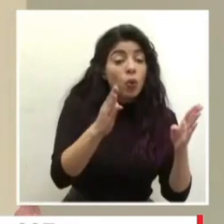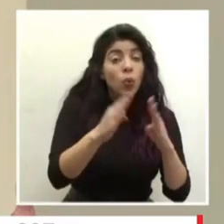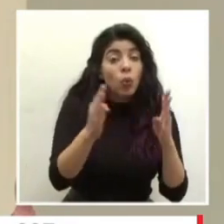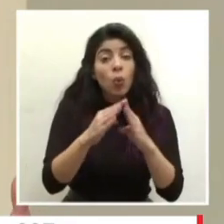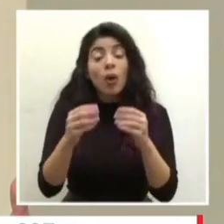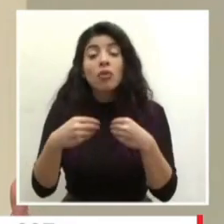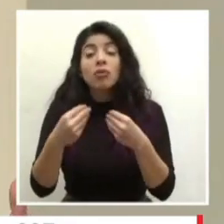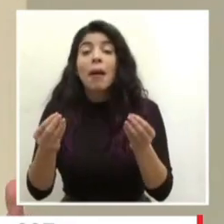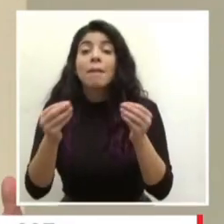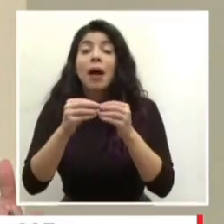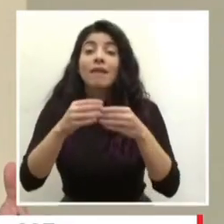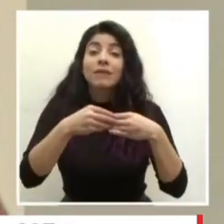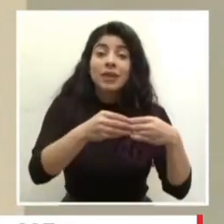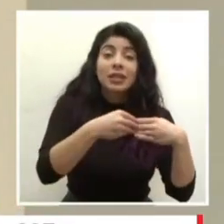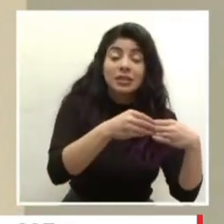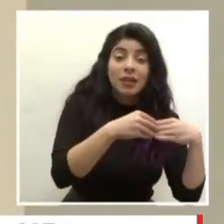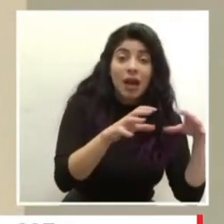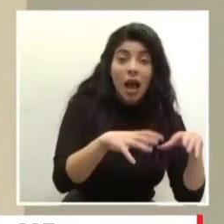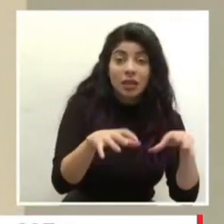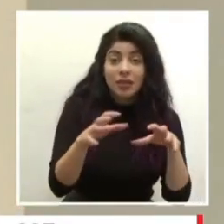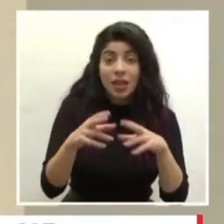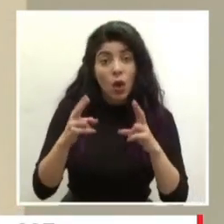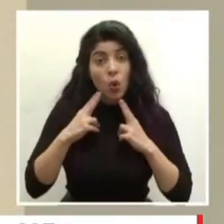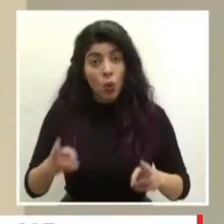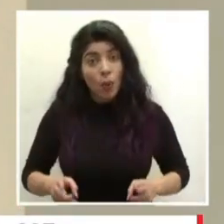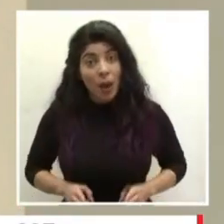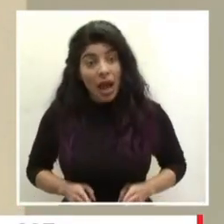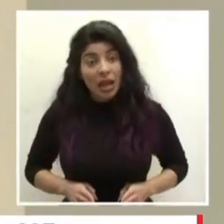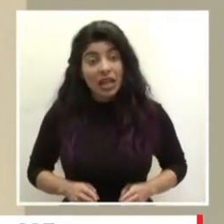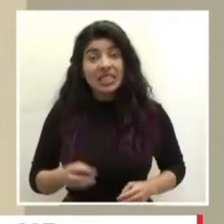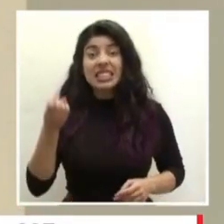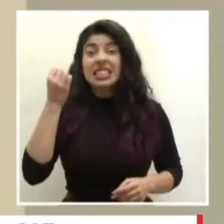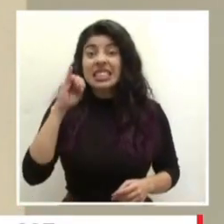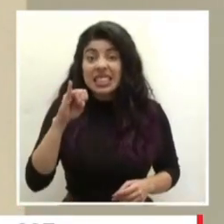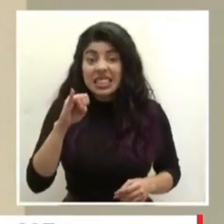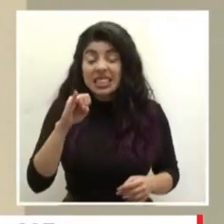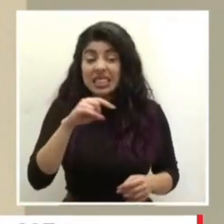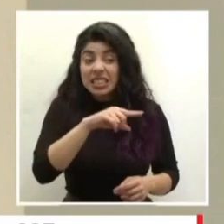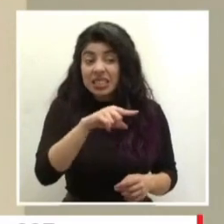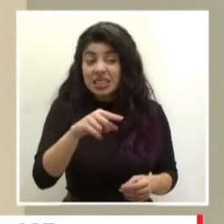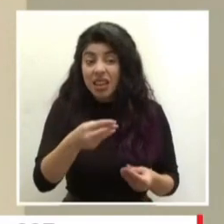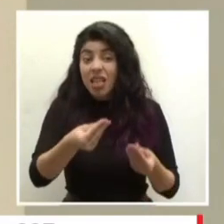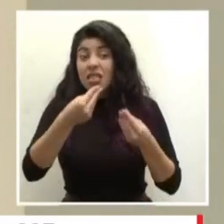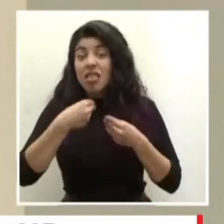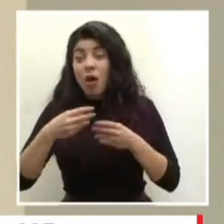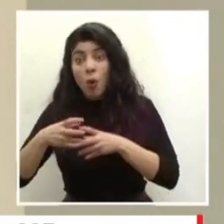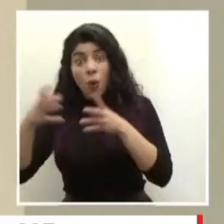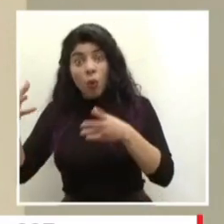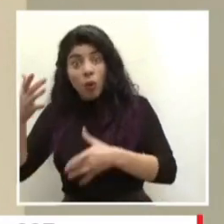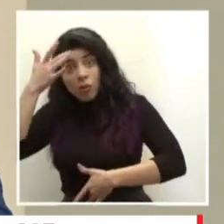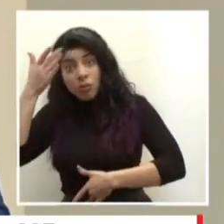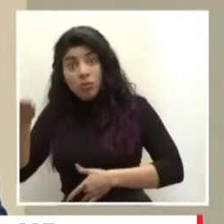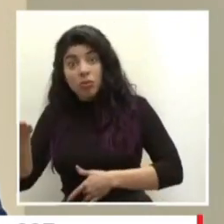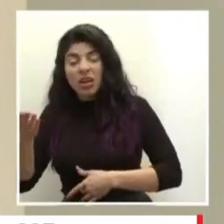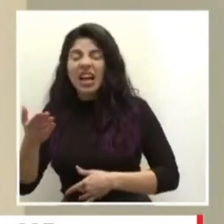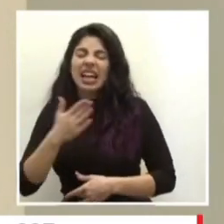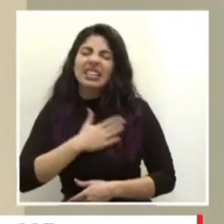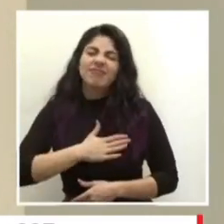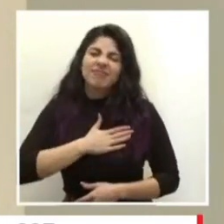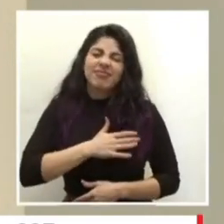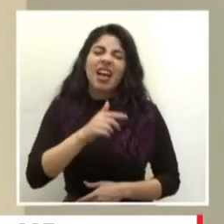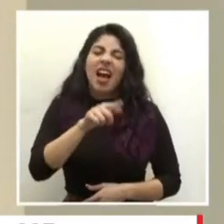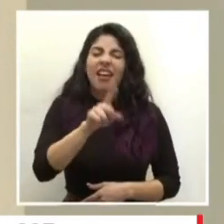oxígeno a las actividades humanas, conlleva un aumento de casos. Lamentablemente, pues ahí tendremos que